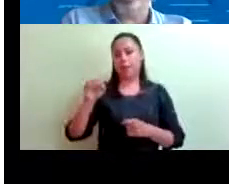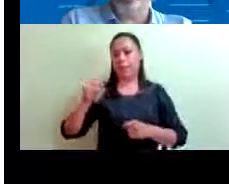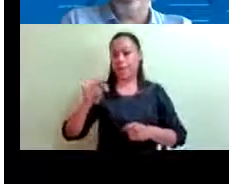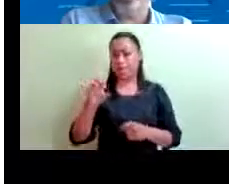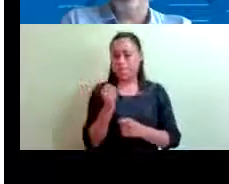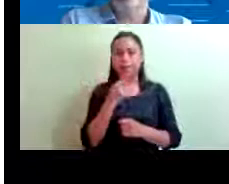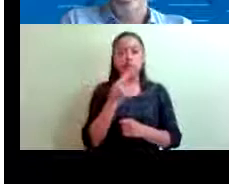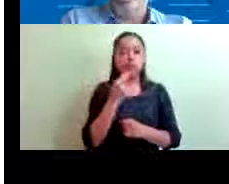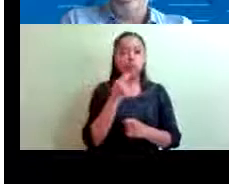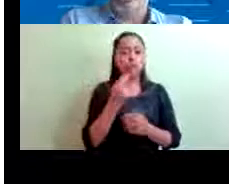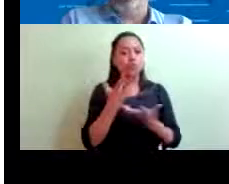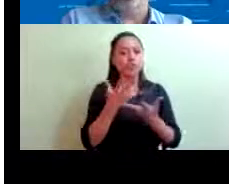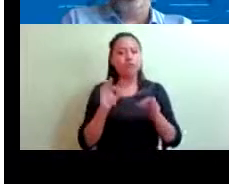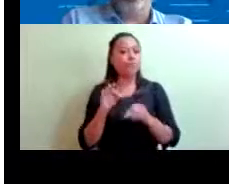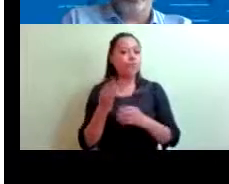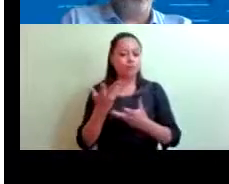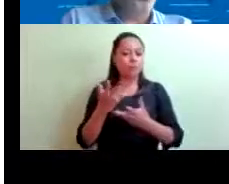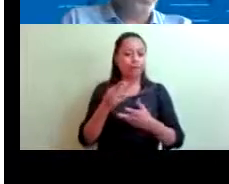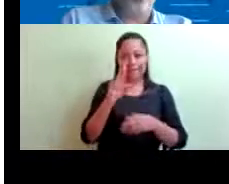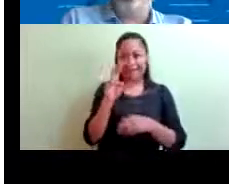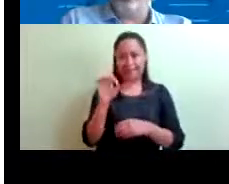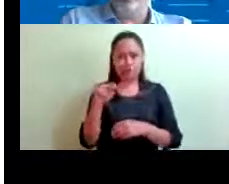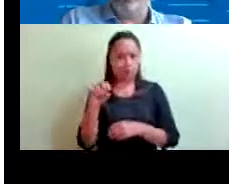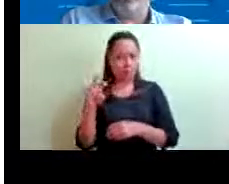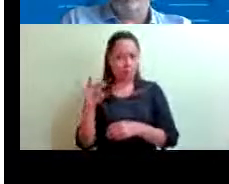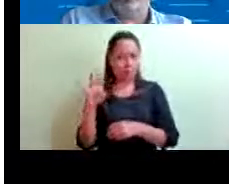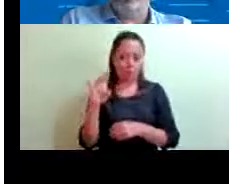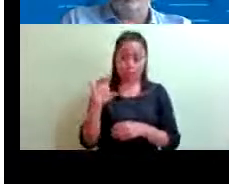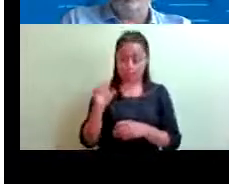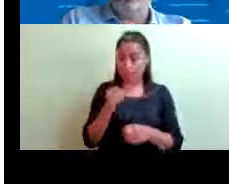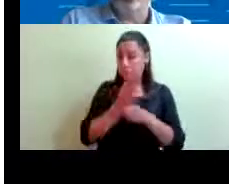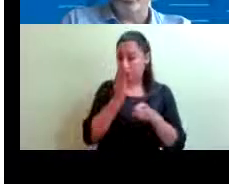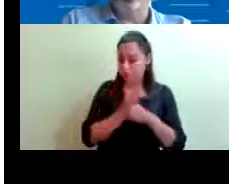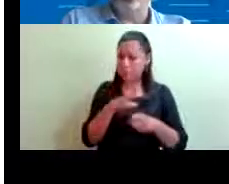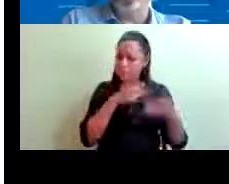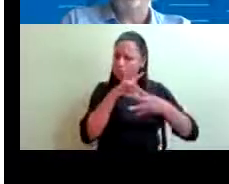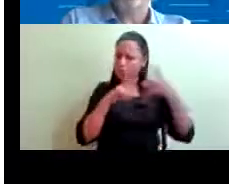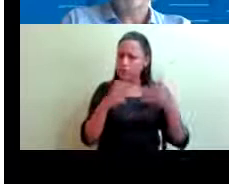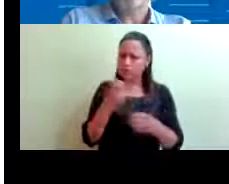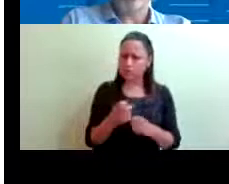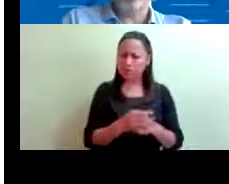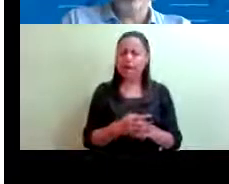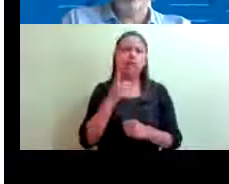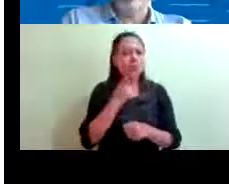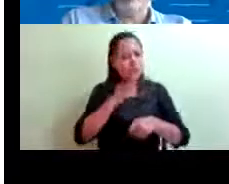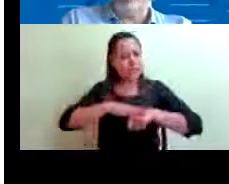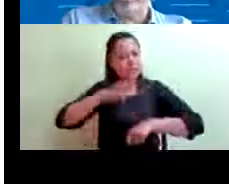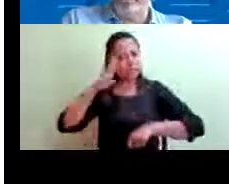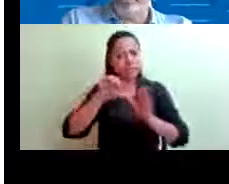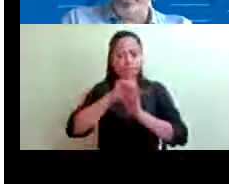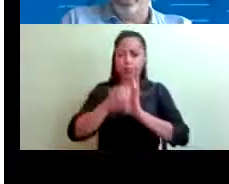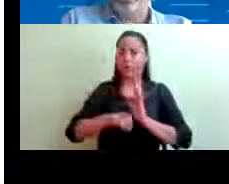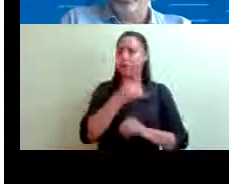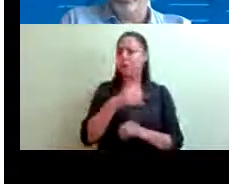de energía, ¿no? Hay que optimizar mucho más lo que se tiene ahora, tenemos mucha infraestructura que